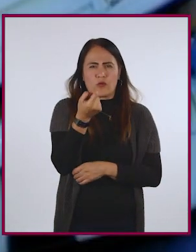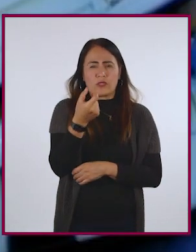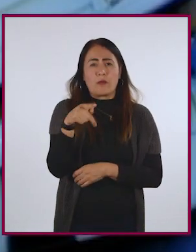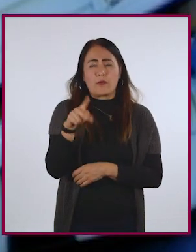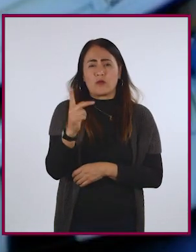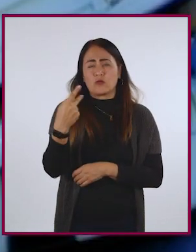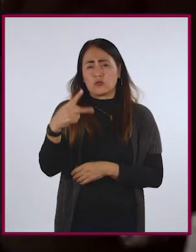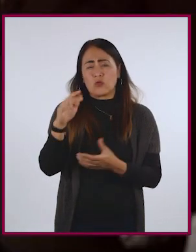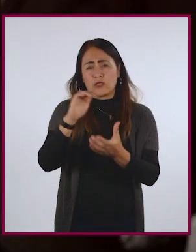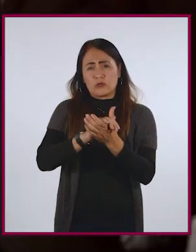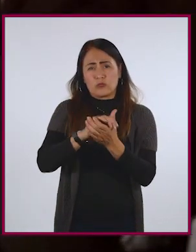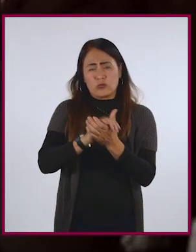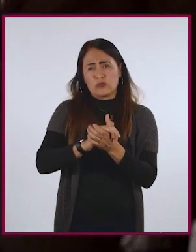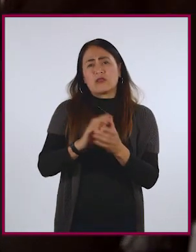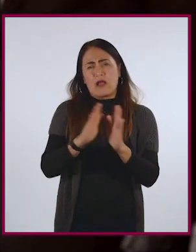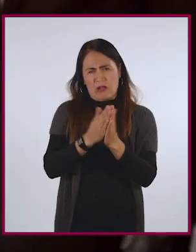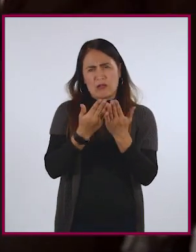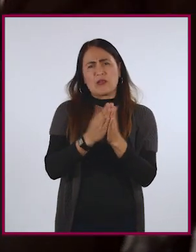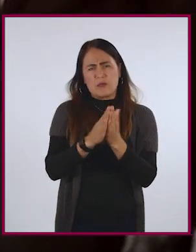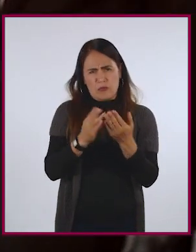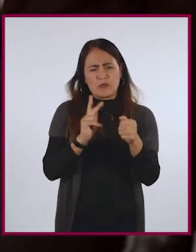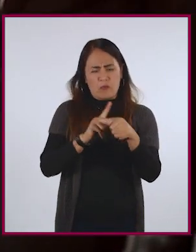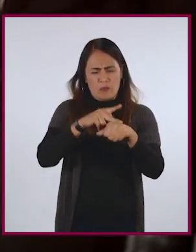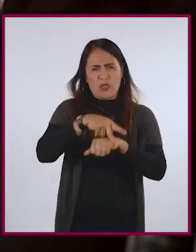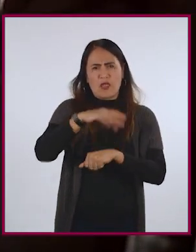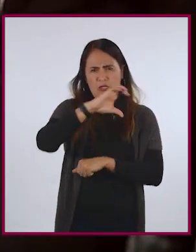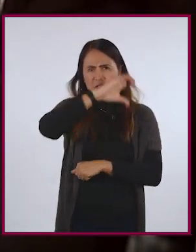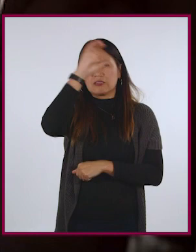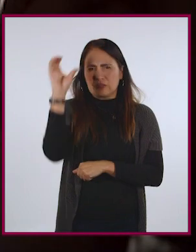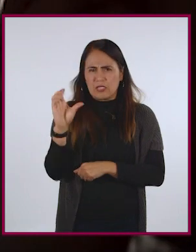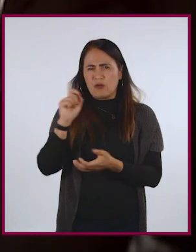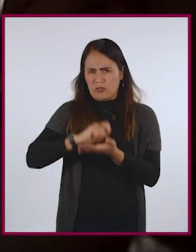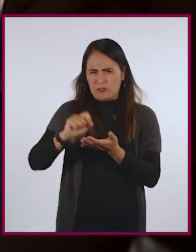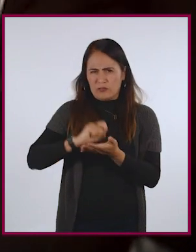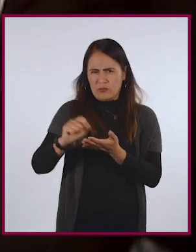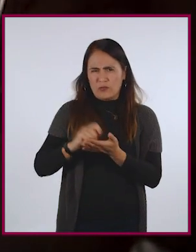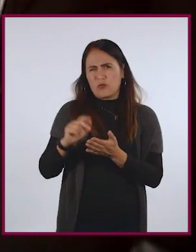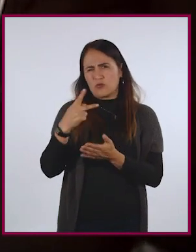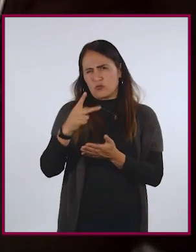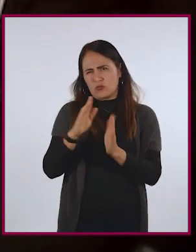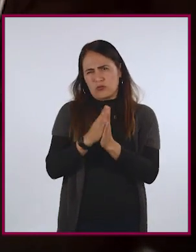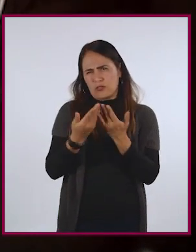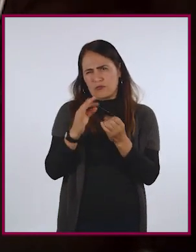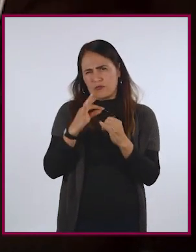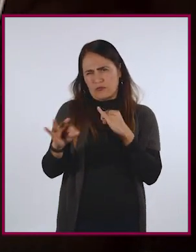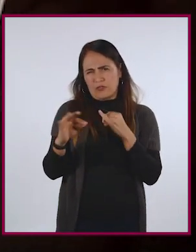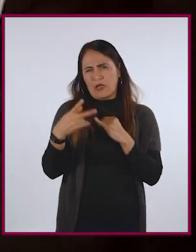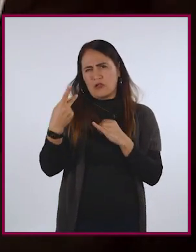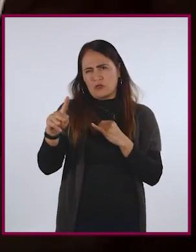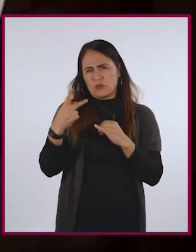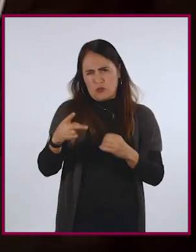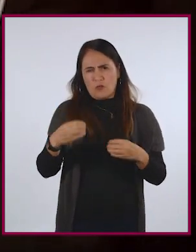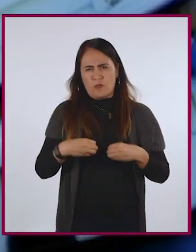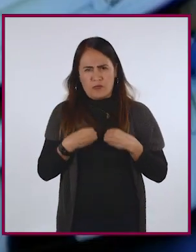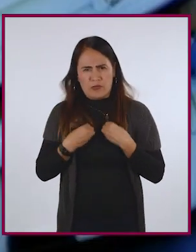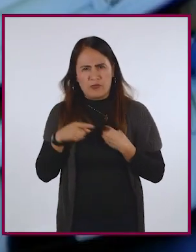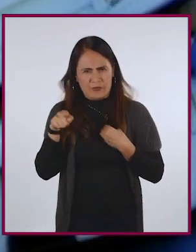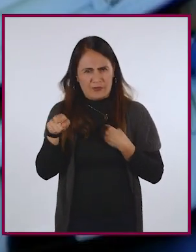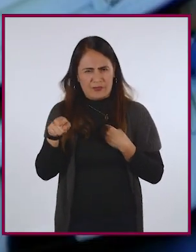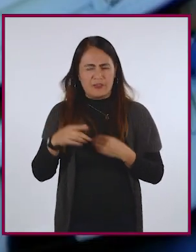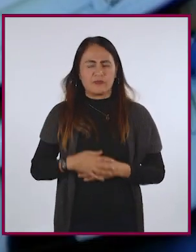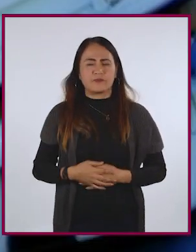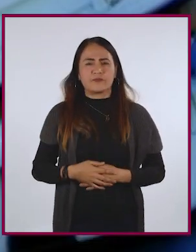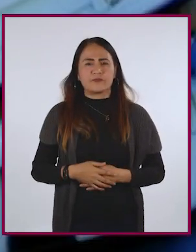esposa, Elena Poniatowska, ¿sí? La piel del cielo, y el último libro, que es la biografía del doctor Haro.